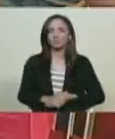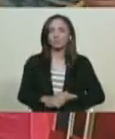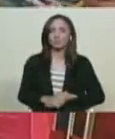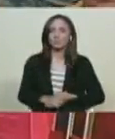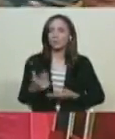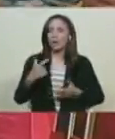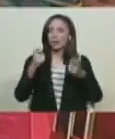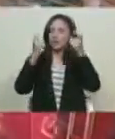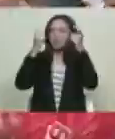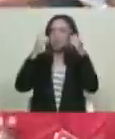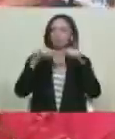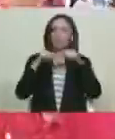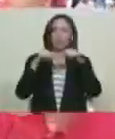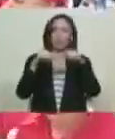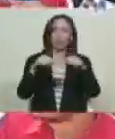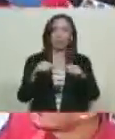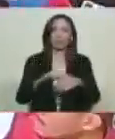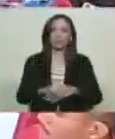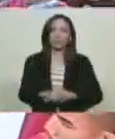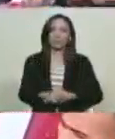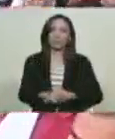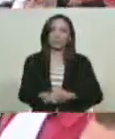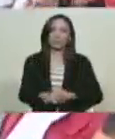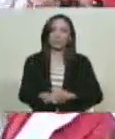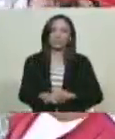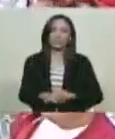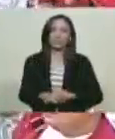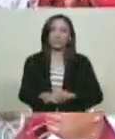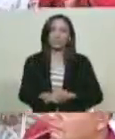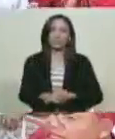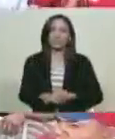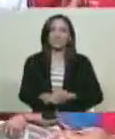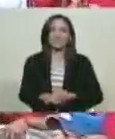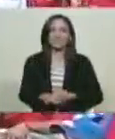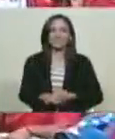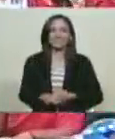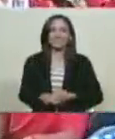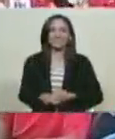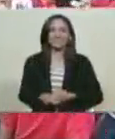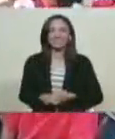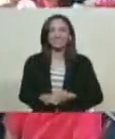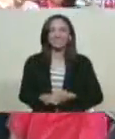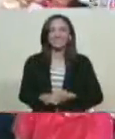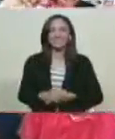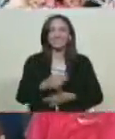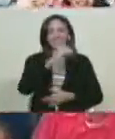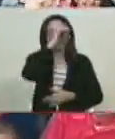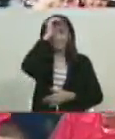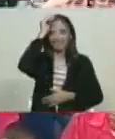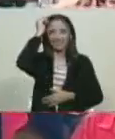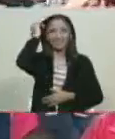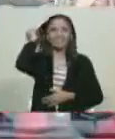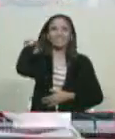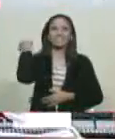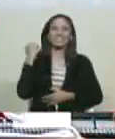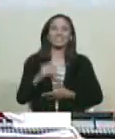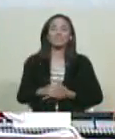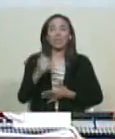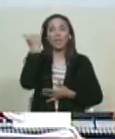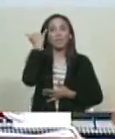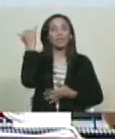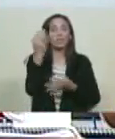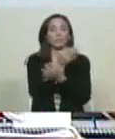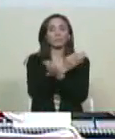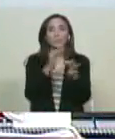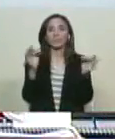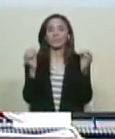nos lo sigue enseñando. Isabel, y como muestra esa construcción, es que cuando nos gusta algo nos inspira. Claro, se emociona. Tremenda idea. Yo les voy a